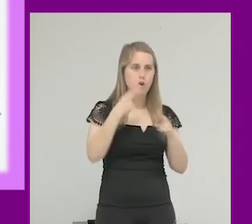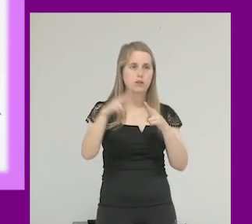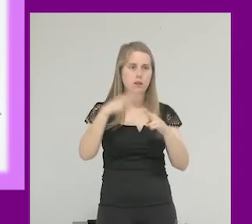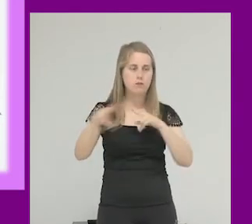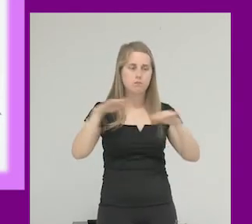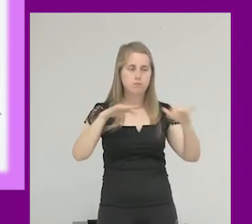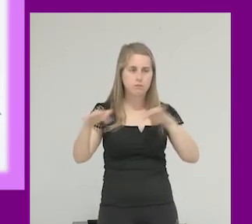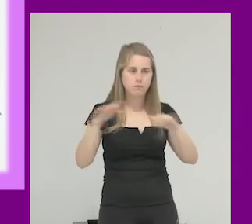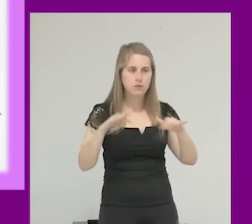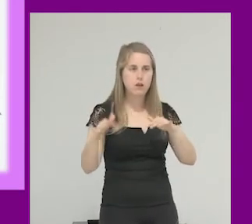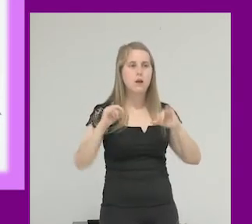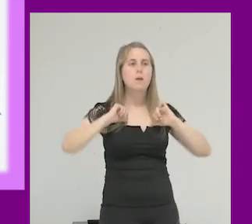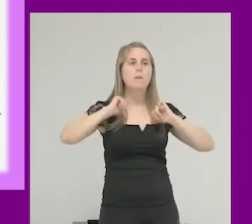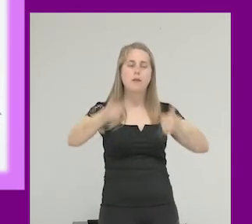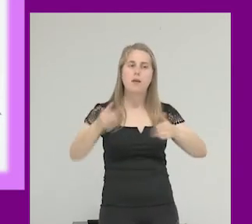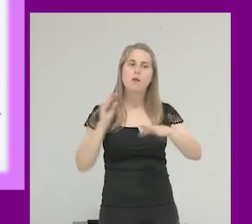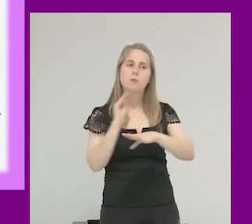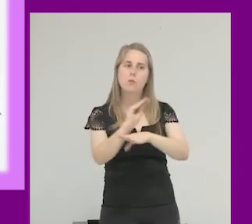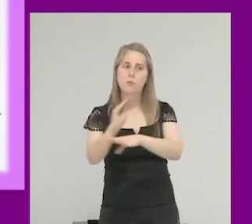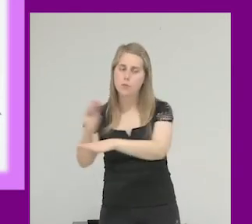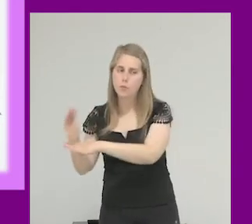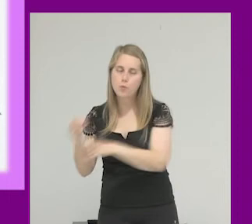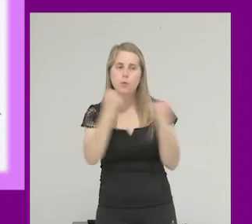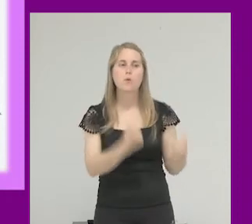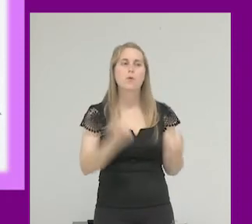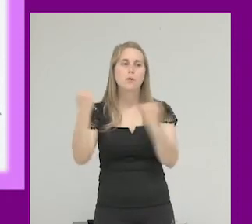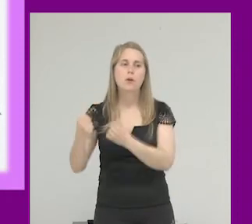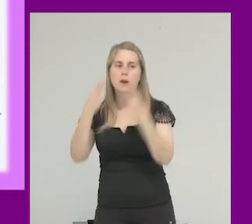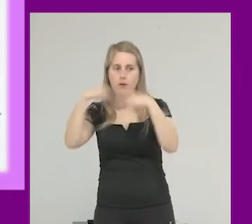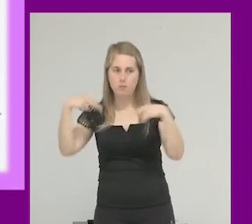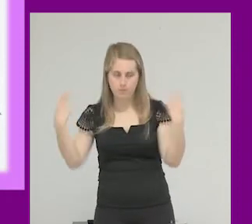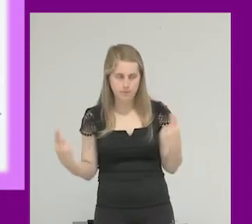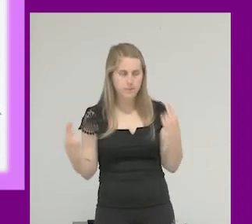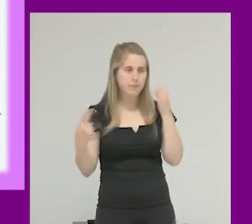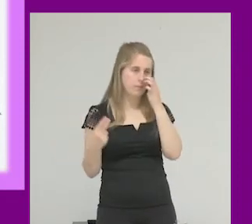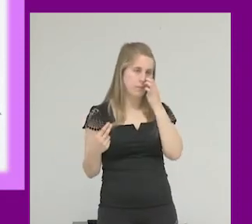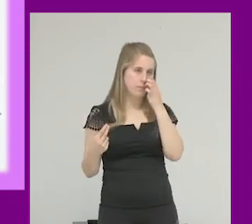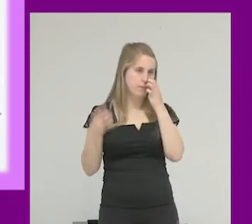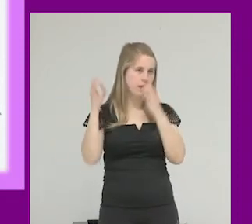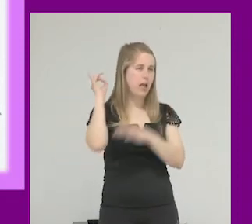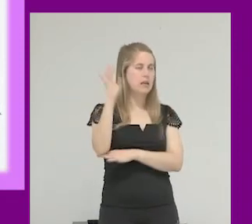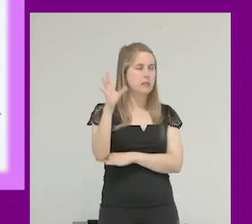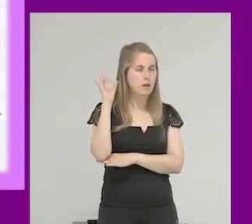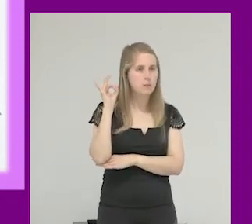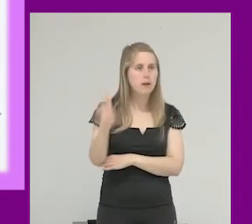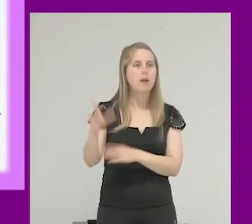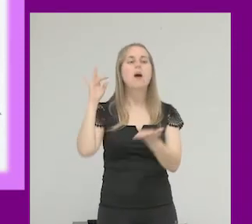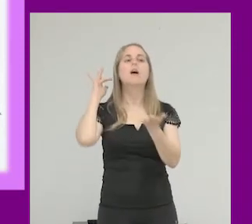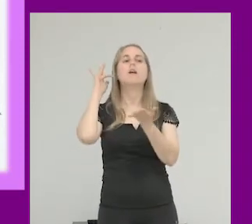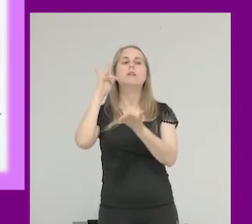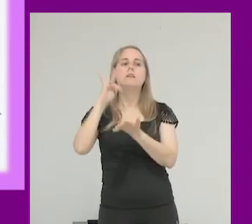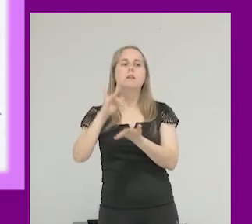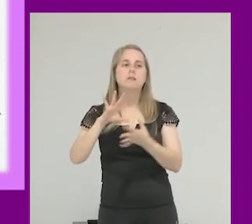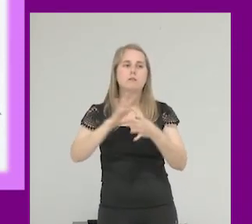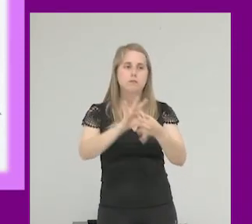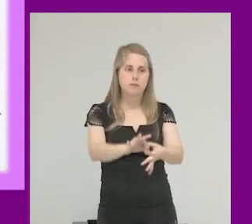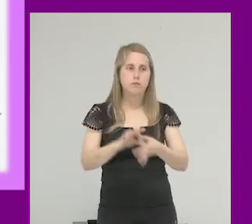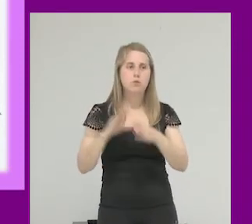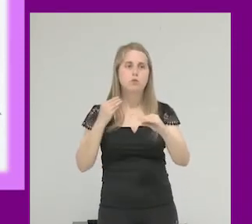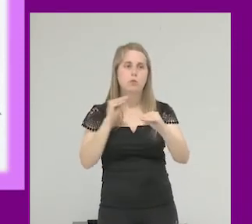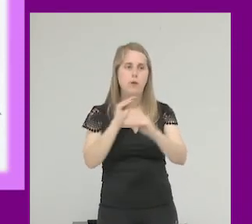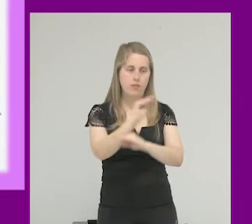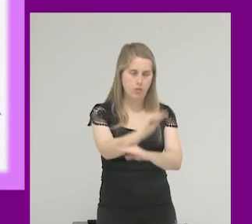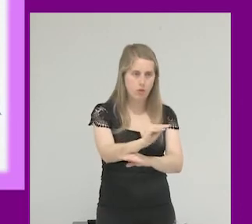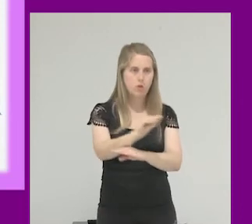a destinarse recursos desde las instituciones públicas. La Asamblea logró primero subvenciones de Diputación y